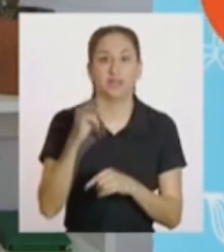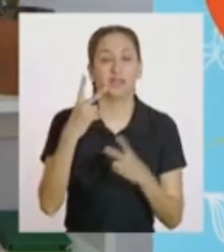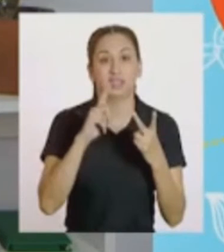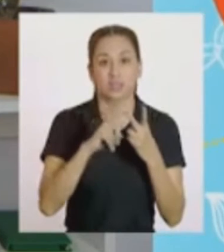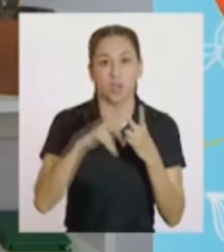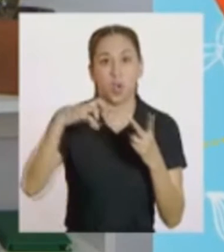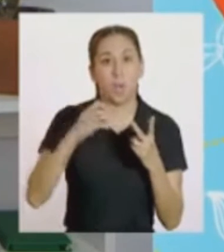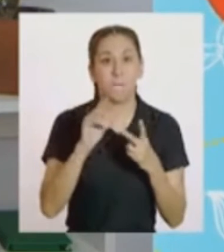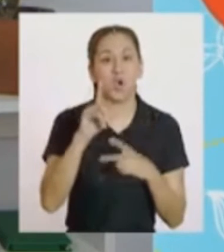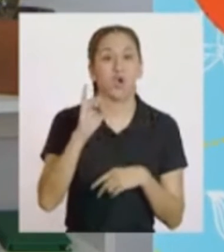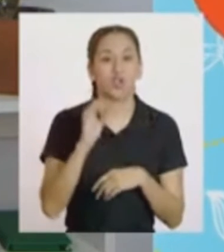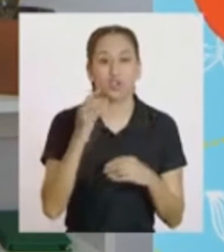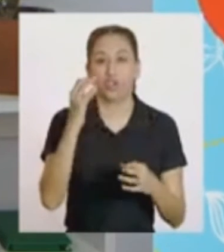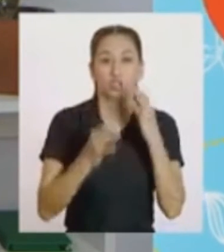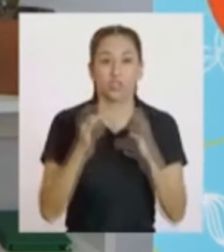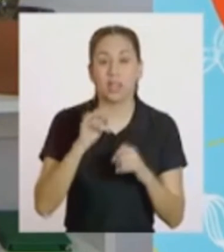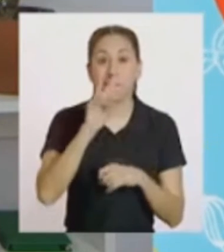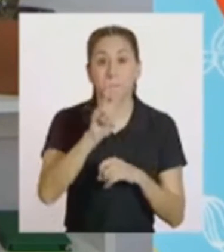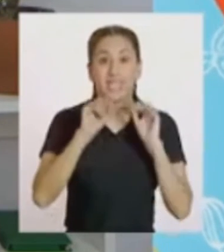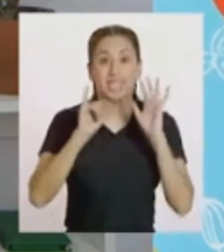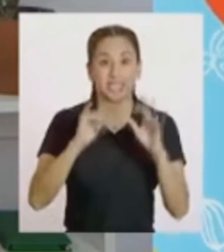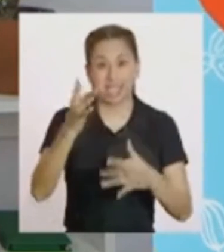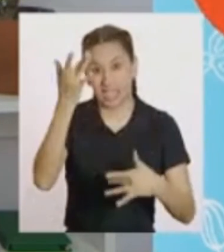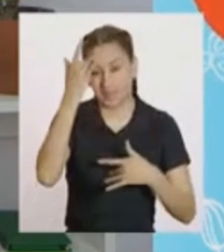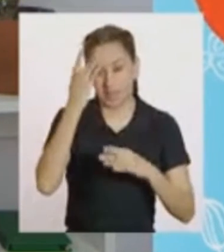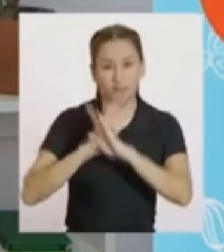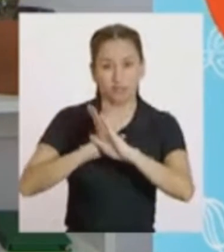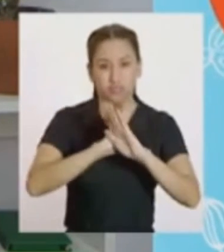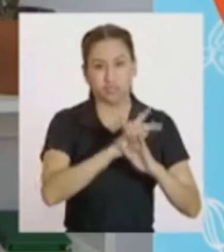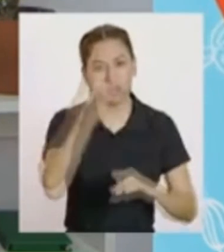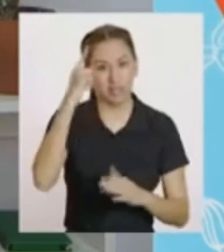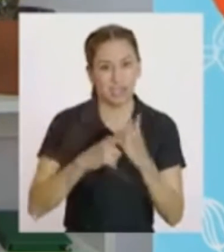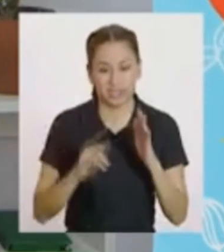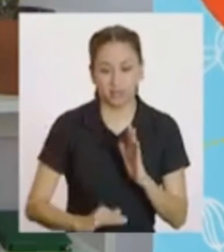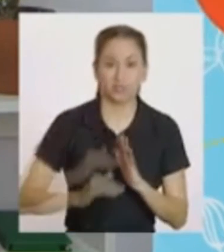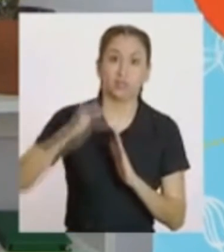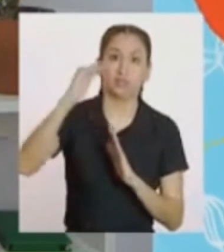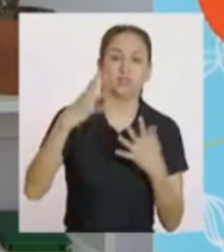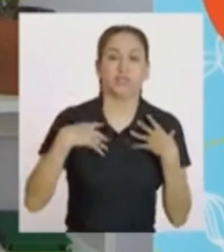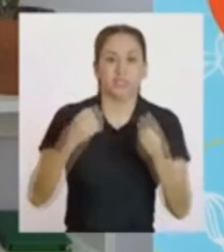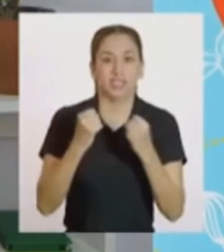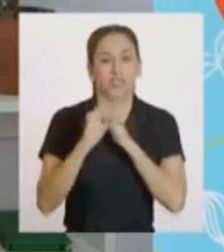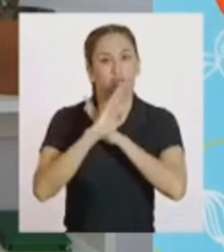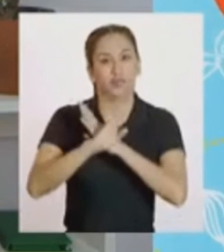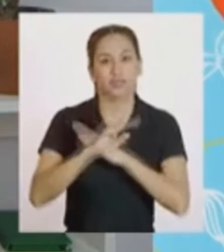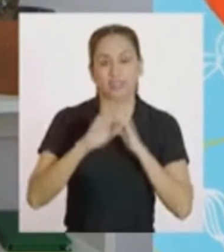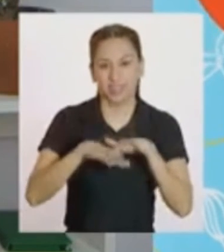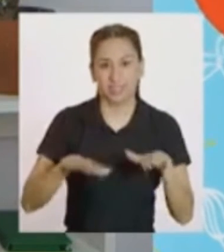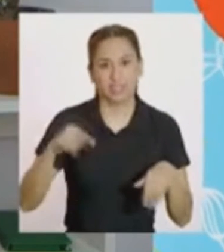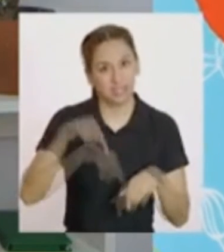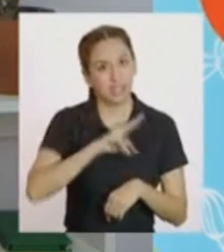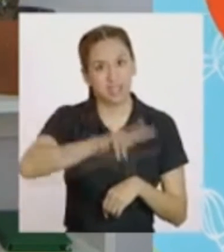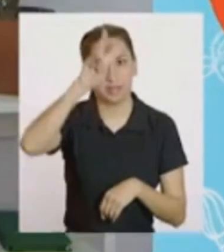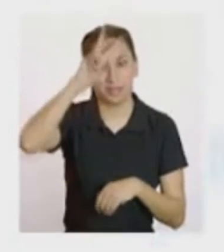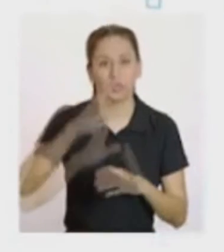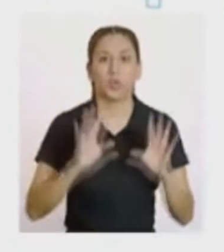de refuerzo de la polio. Son 26 enfermedades que vamos a prevenir para que nazcan, crezcan y se desarrollen sanos nuestros niños aquí en el